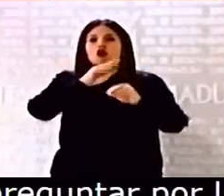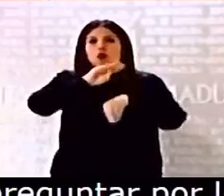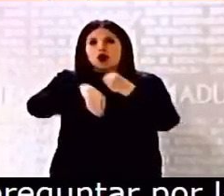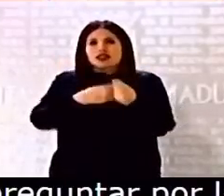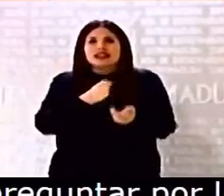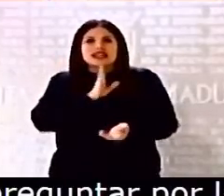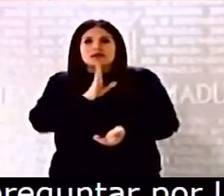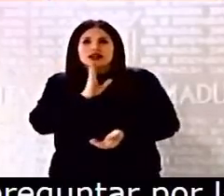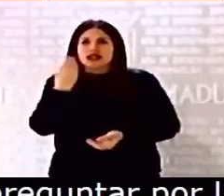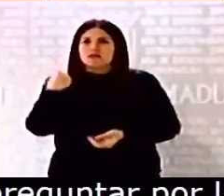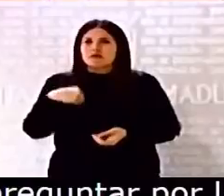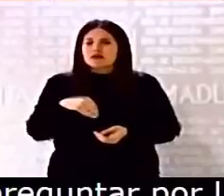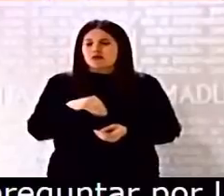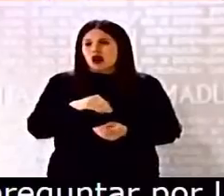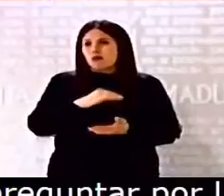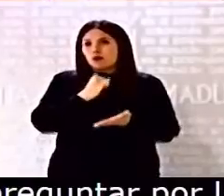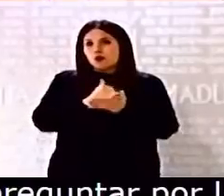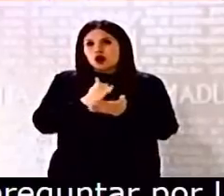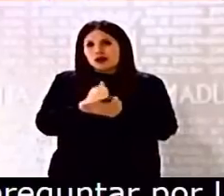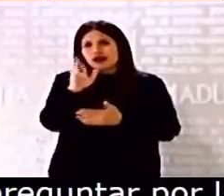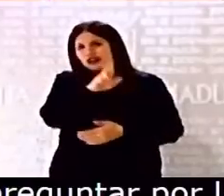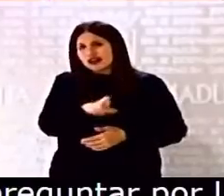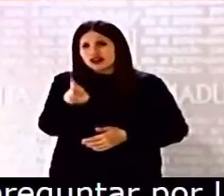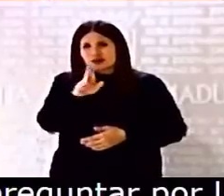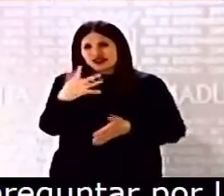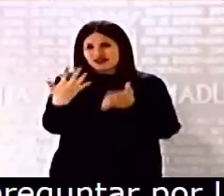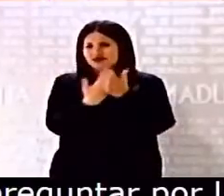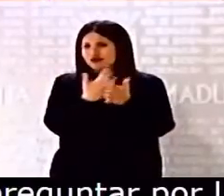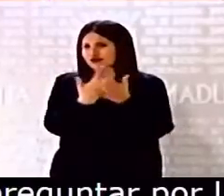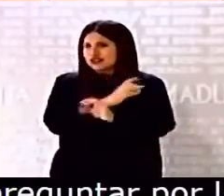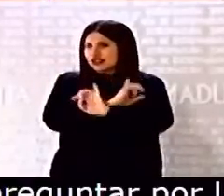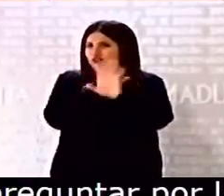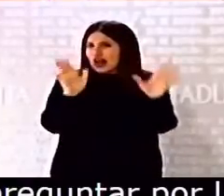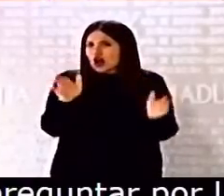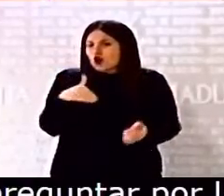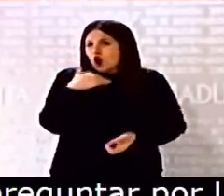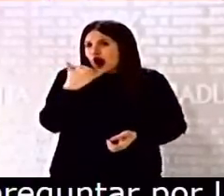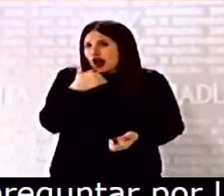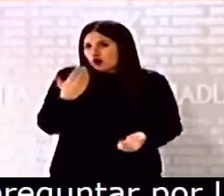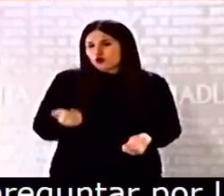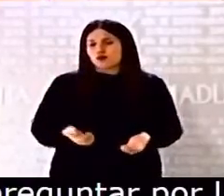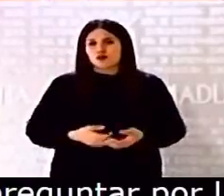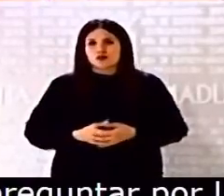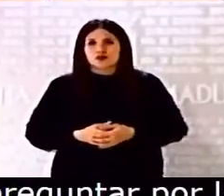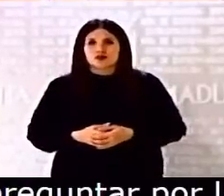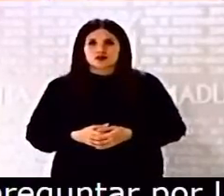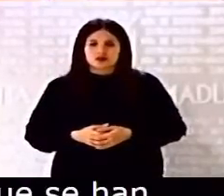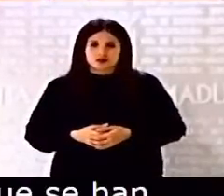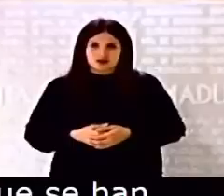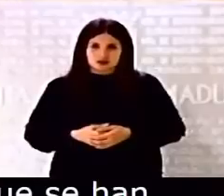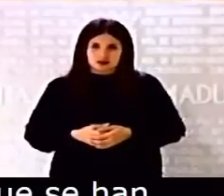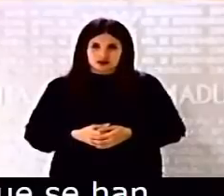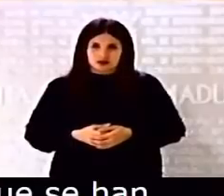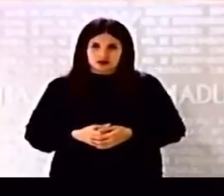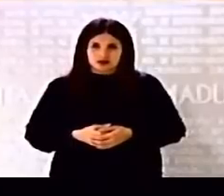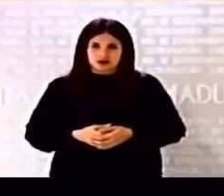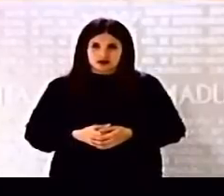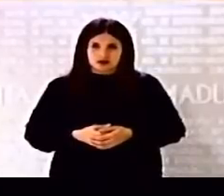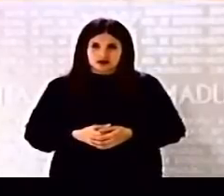pruebas que se han tenido que repetir? Si nos puede aclarar al respecto.